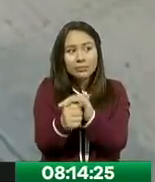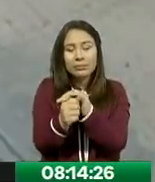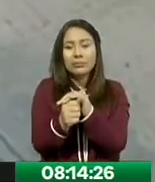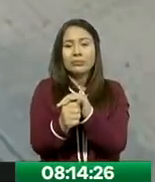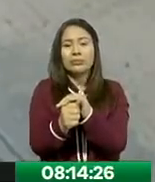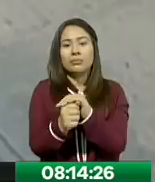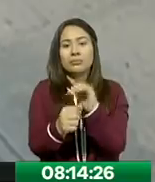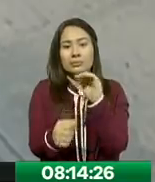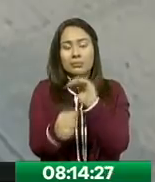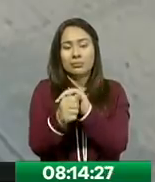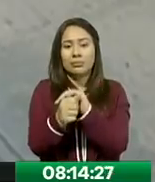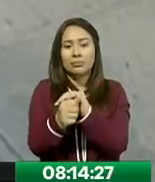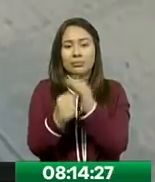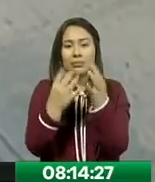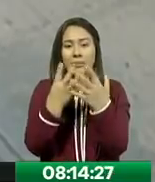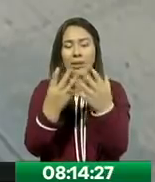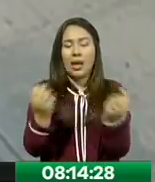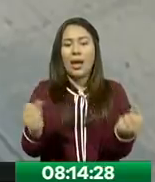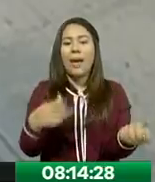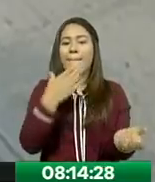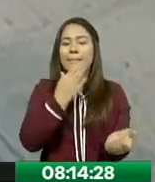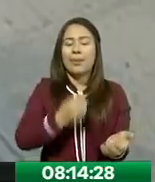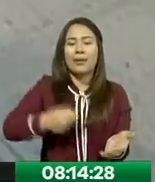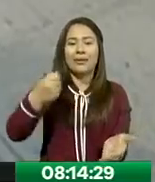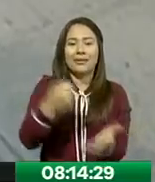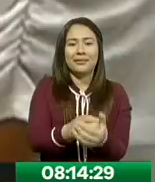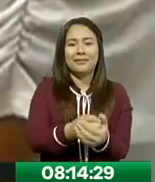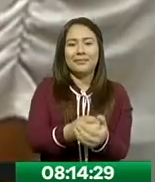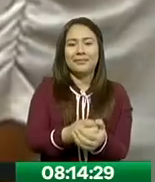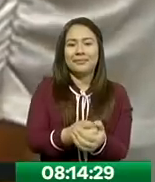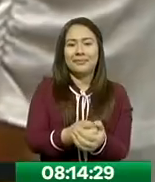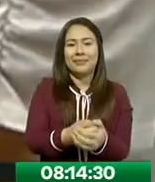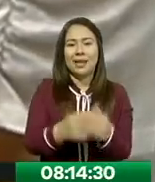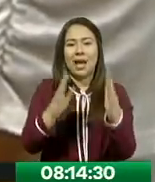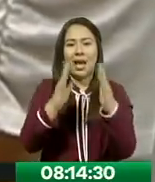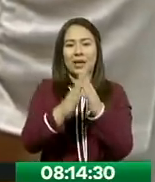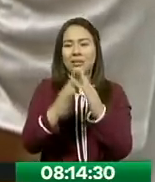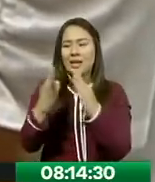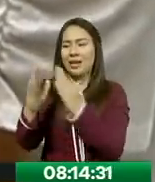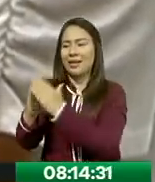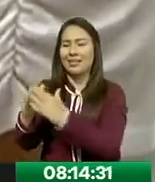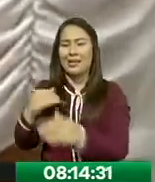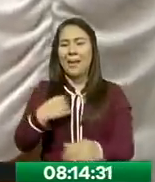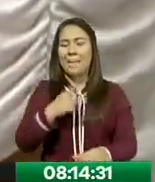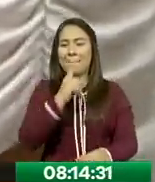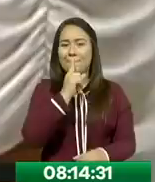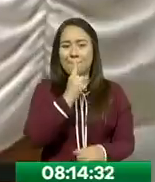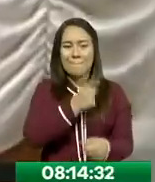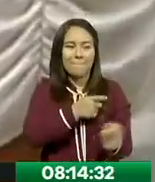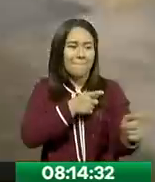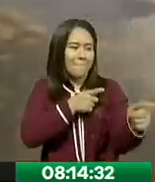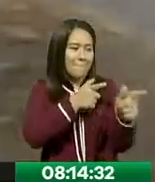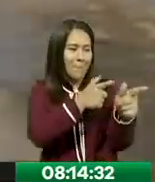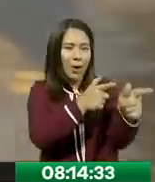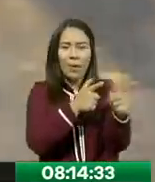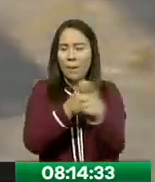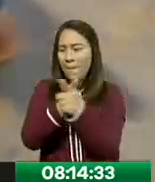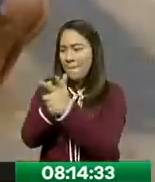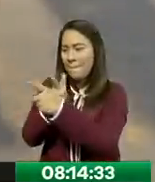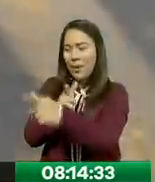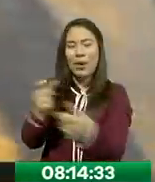peligro, ¿no? Cómprese un par de cañones, póngalos adelante de su casa, un carro blindado y también estaciónelo